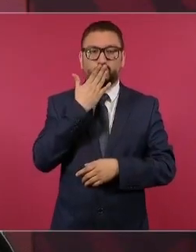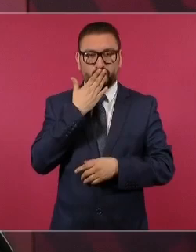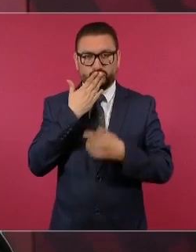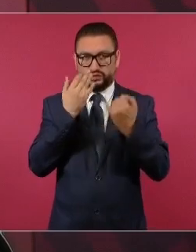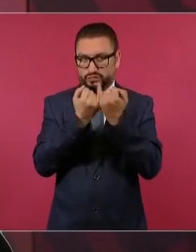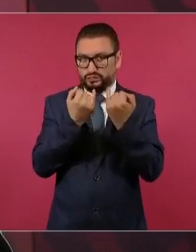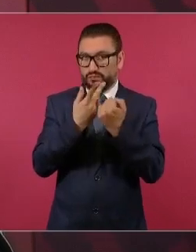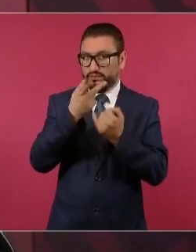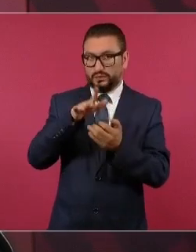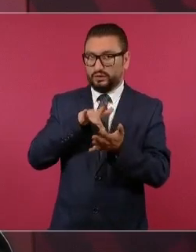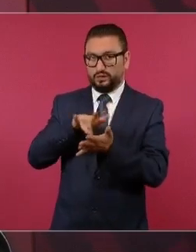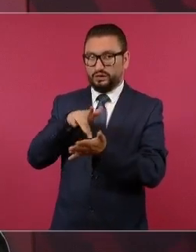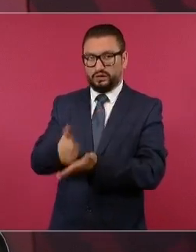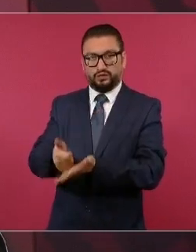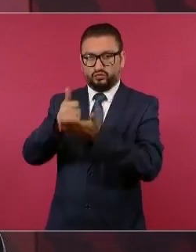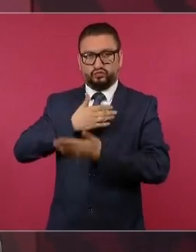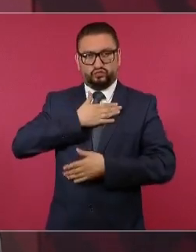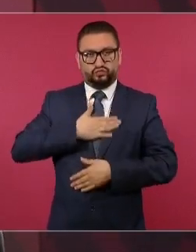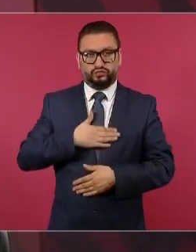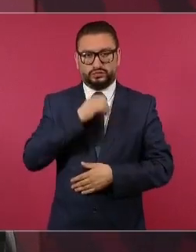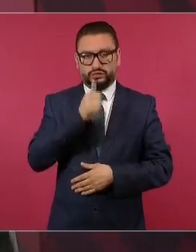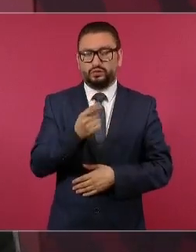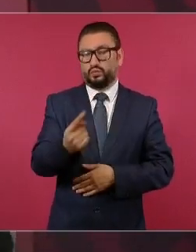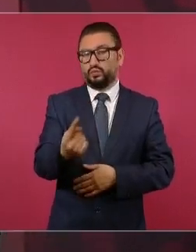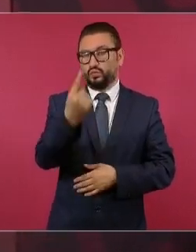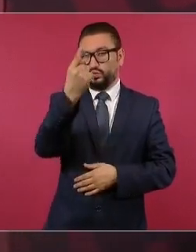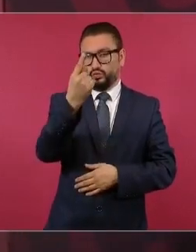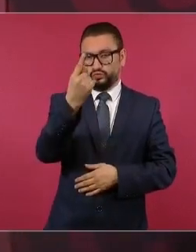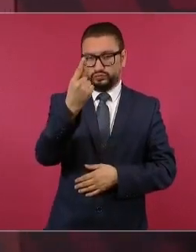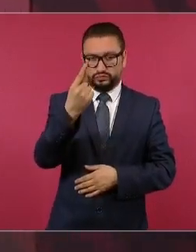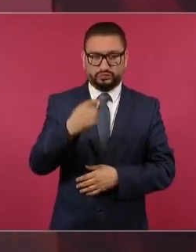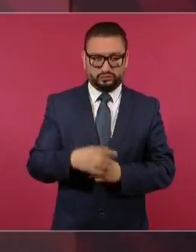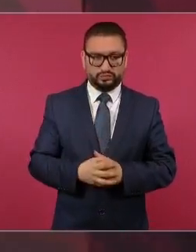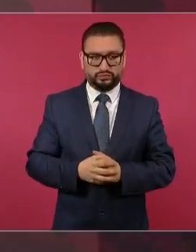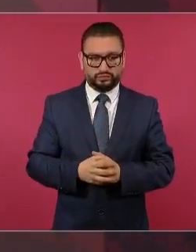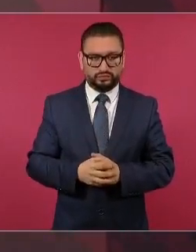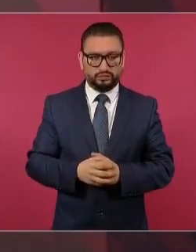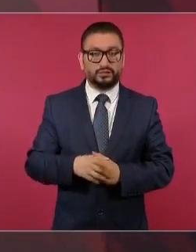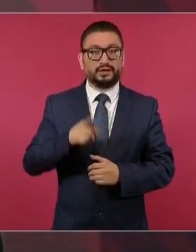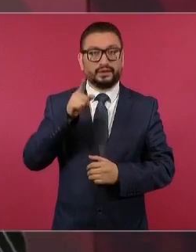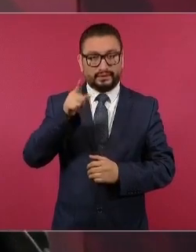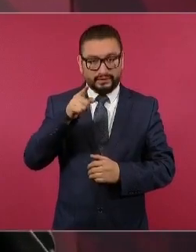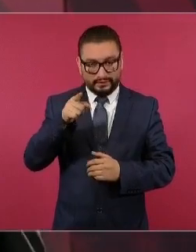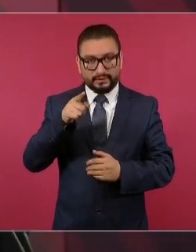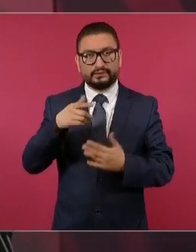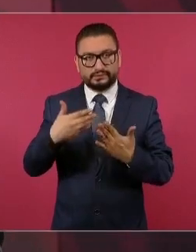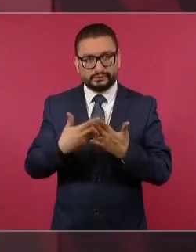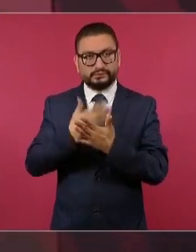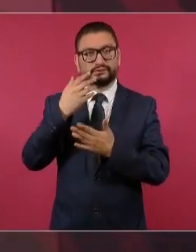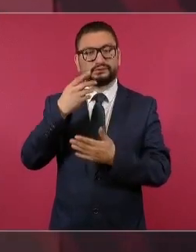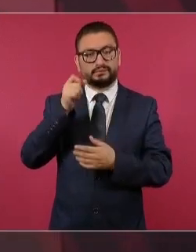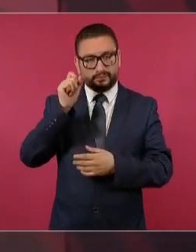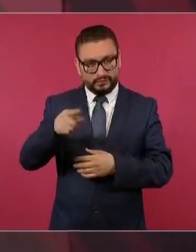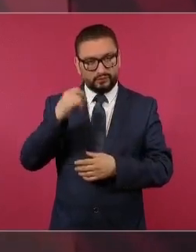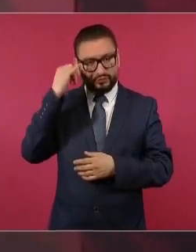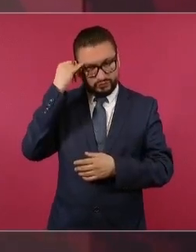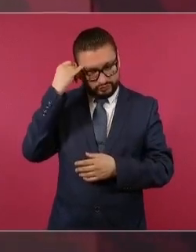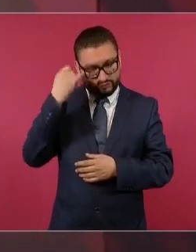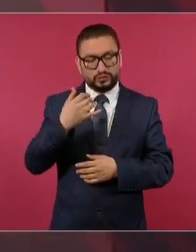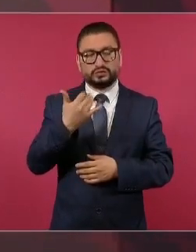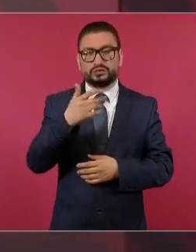pero no les hicieron justicia. Uno, que era incluso de origen yaqui, Adolfo